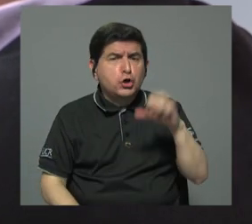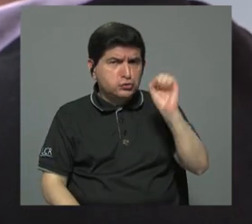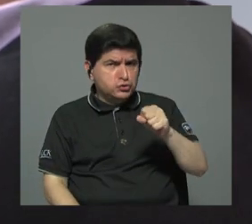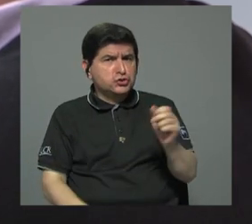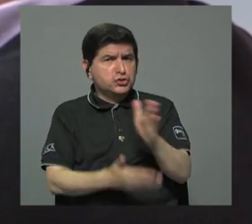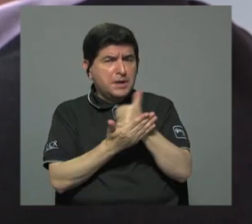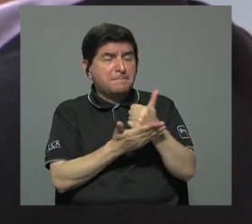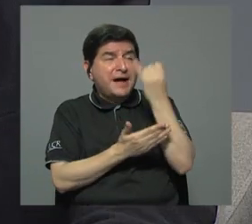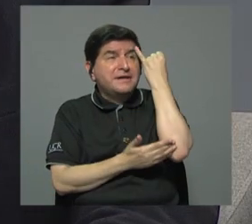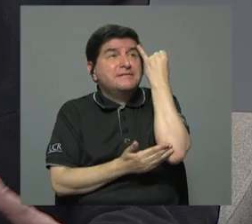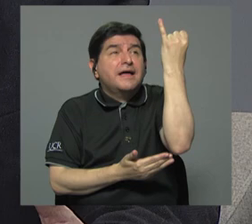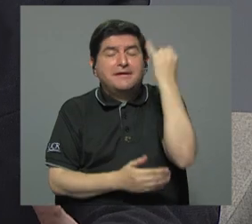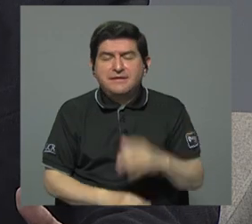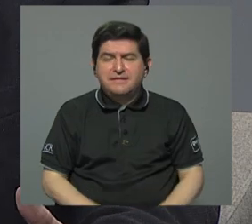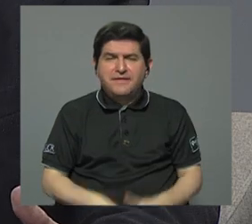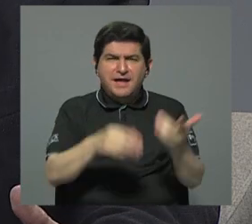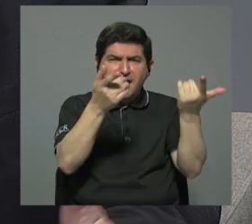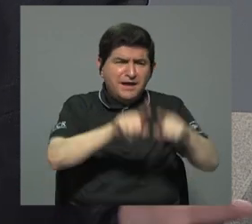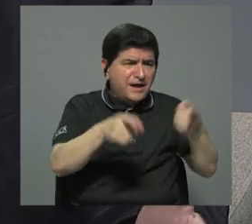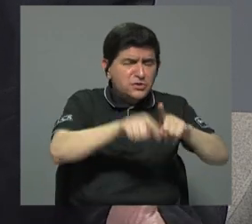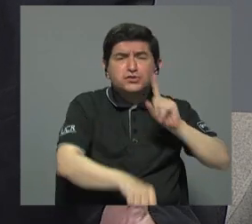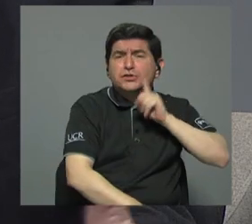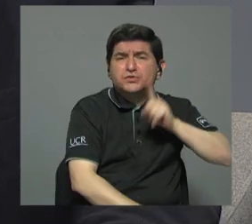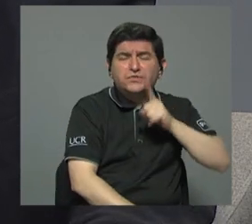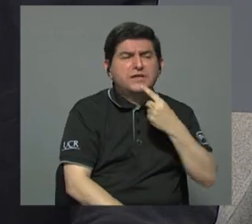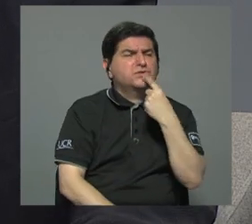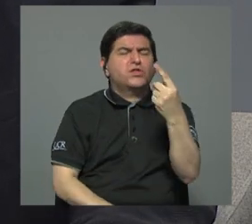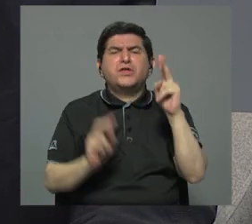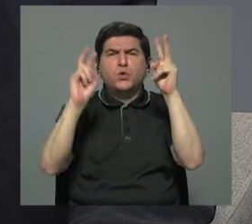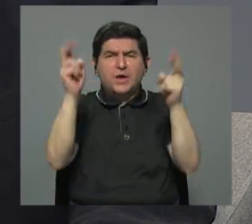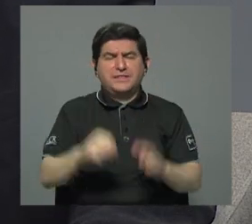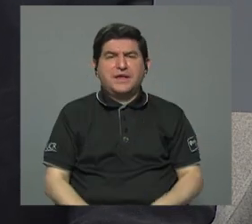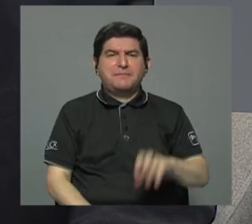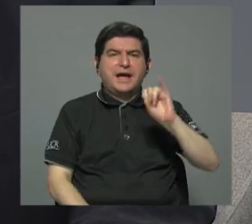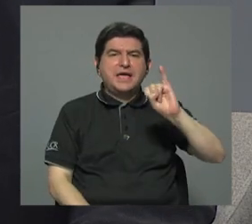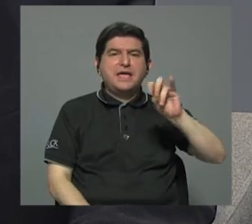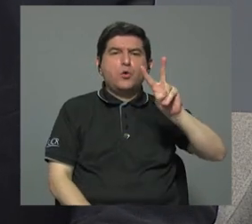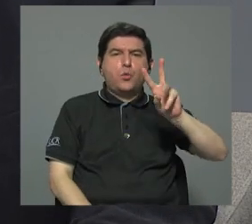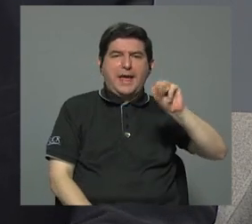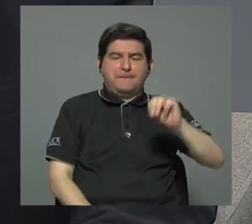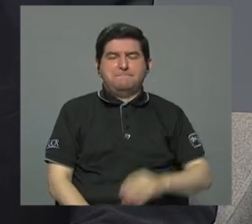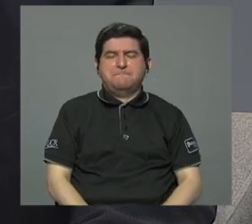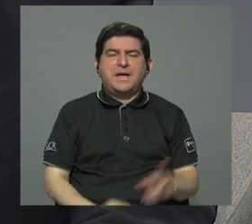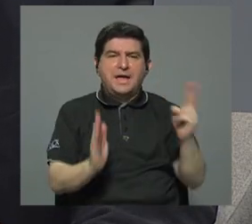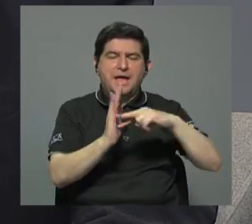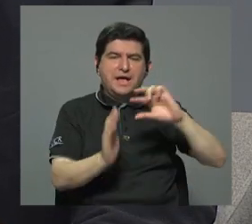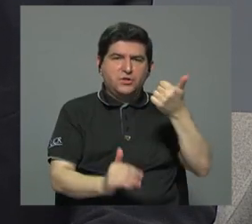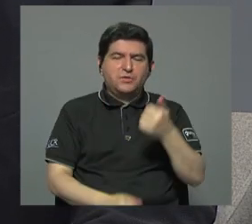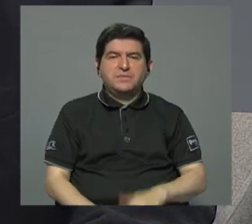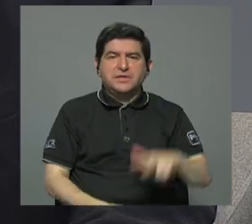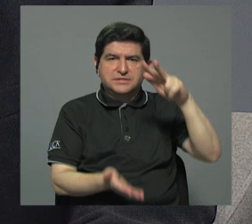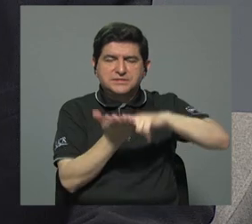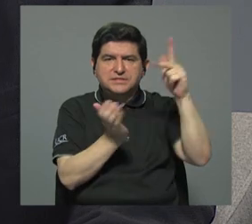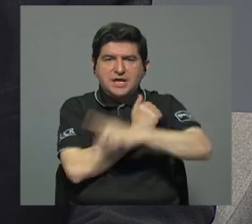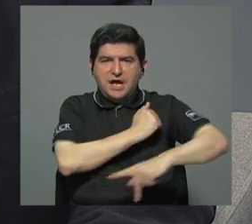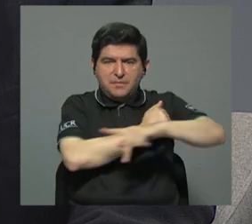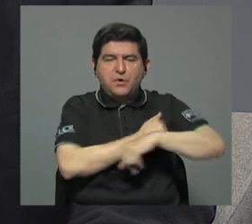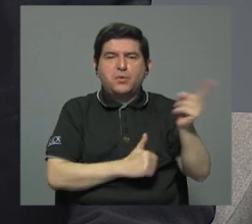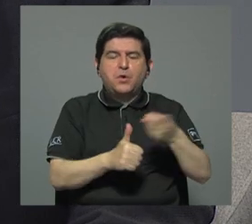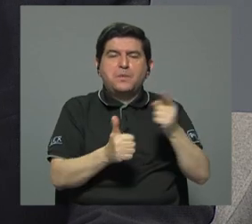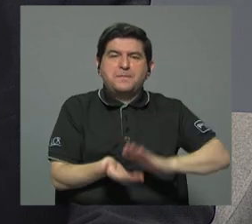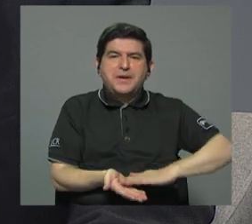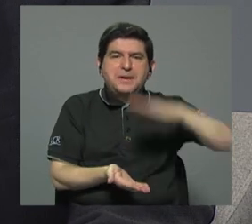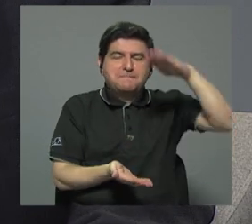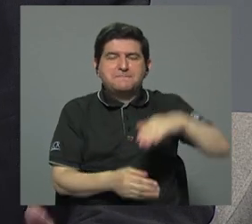además se parte de un supuesto que en los hechos es falso. Él mencionaba el tema del IBM. En el 2010 se aprobó en este país el primer aumento